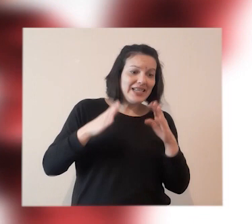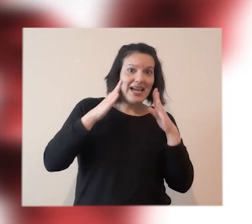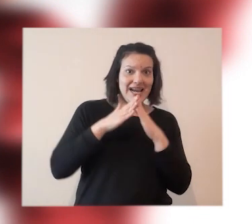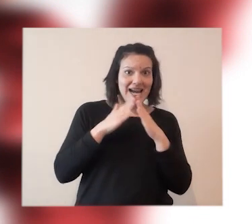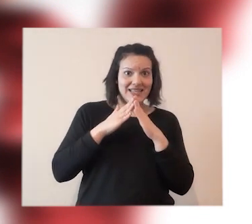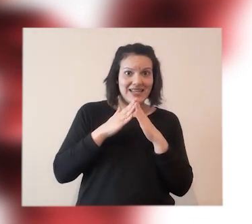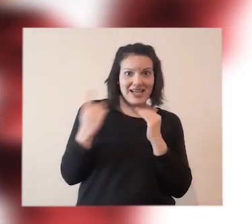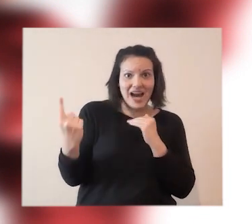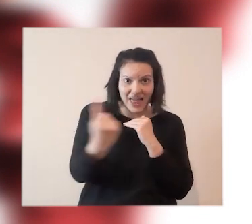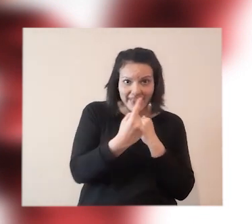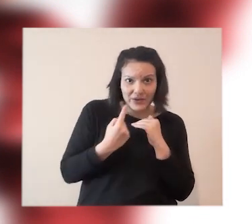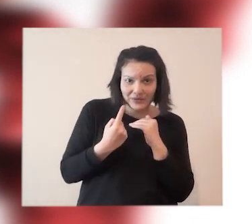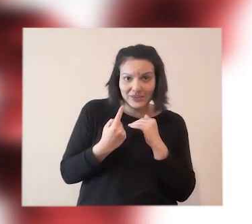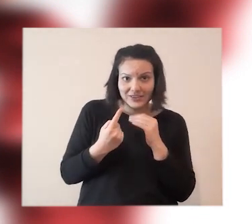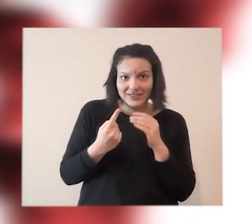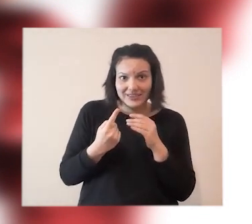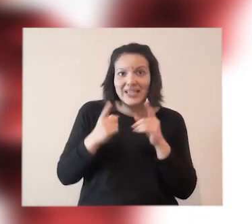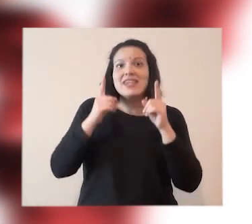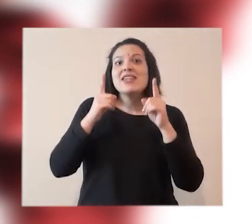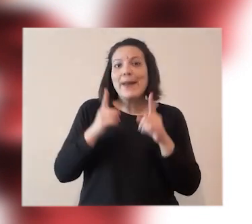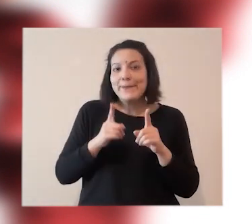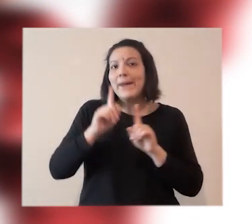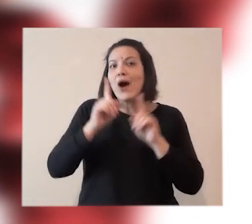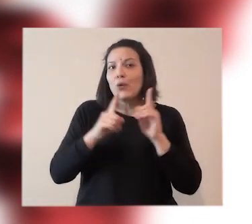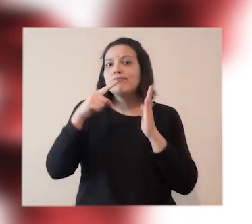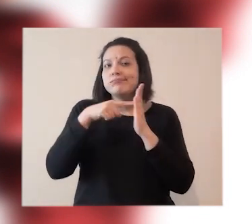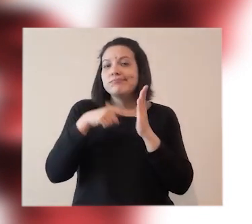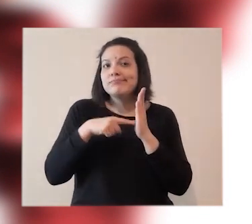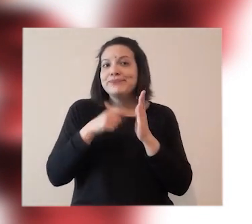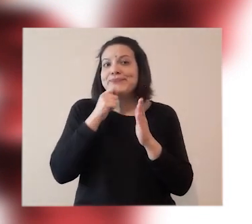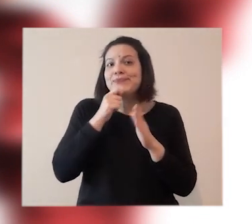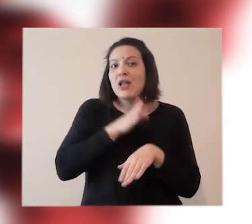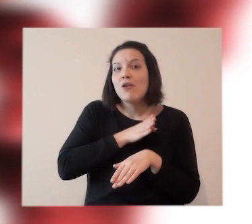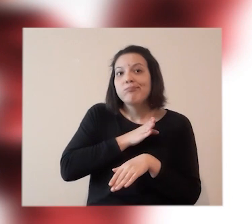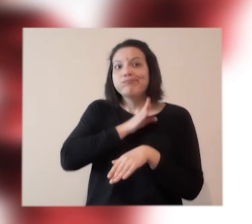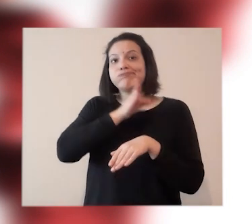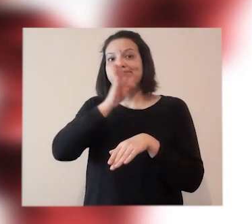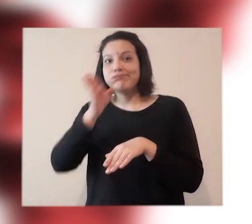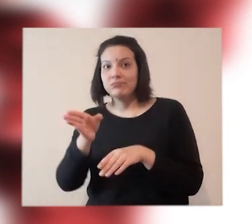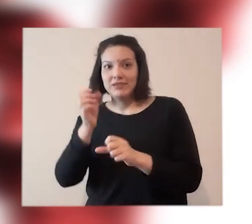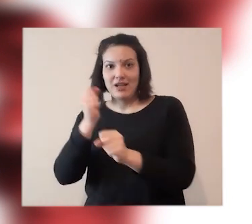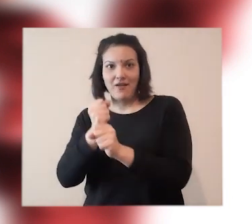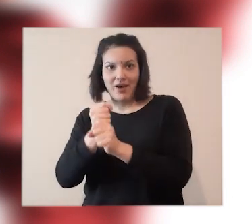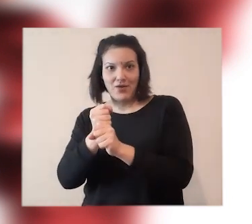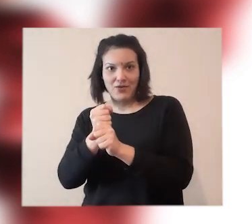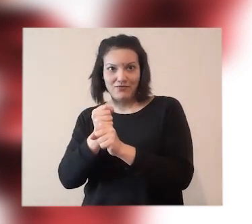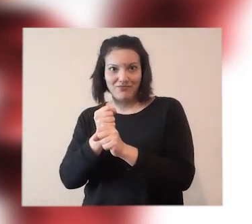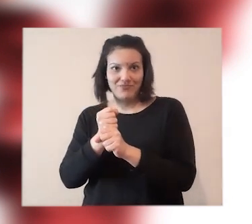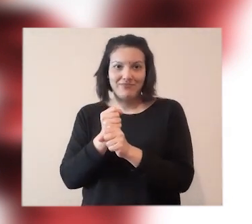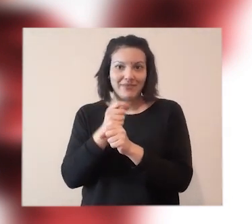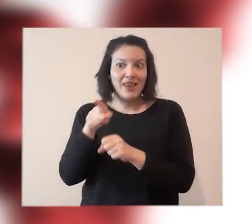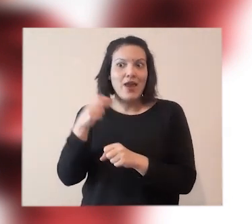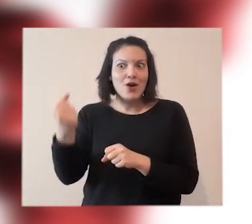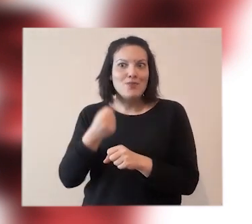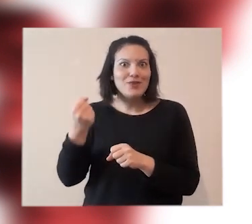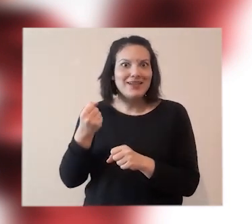casas, y también vamos a tener que implementar acciones cuando nos trasladamos hacia el ámbito laboral, porque ahí es muy importante, porque es donde